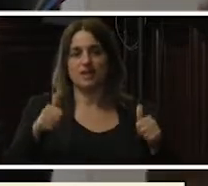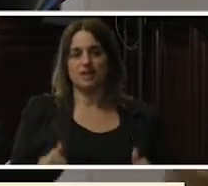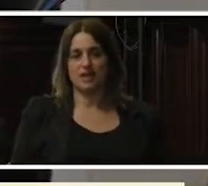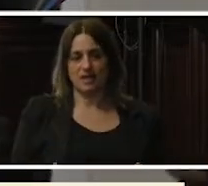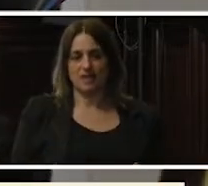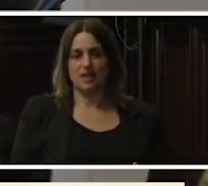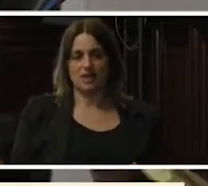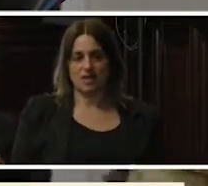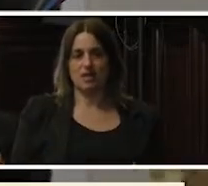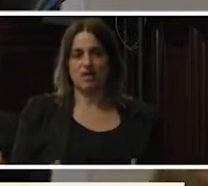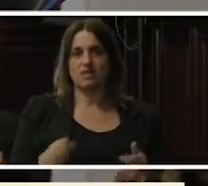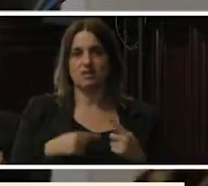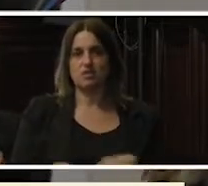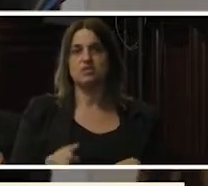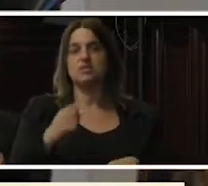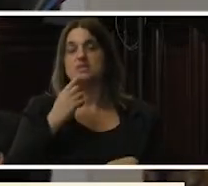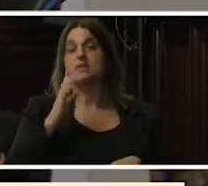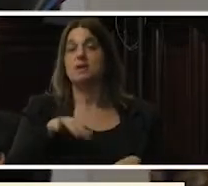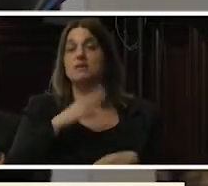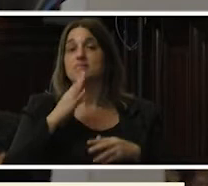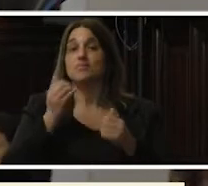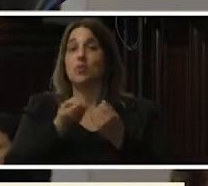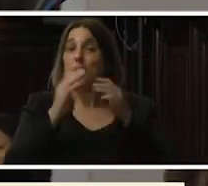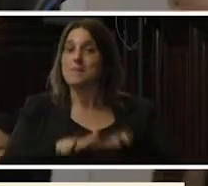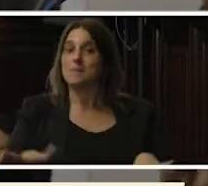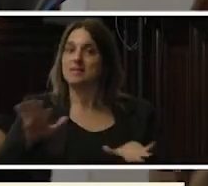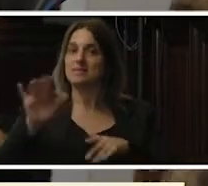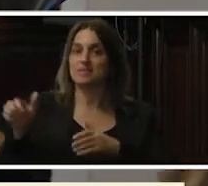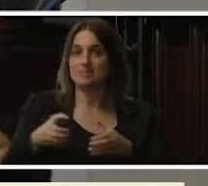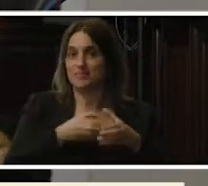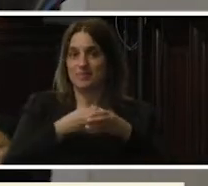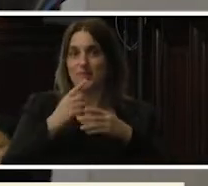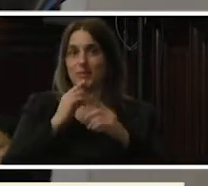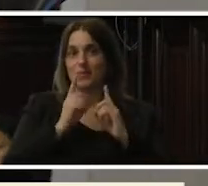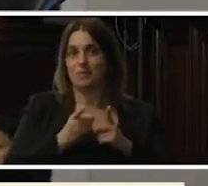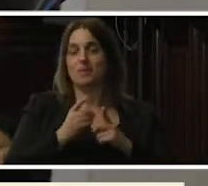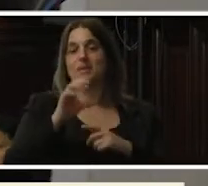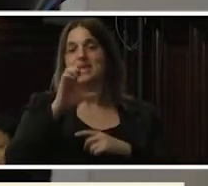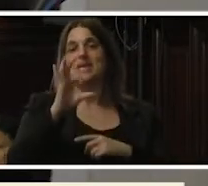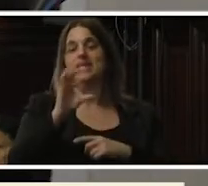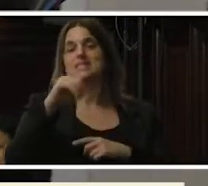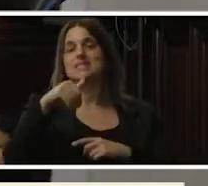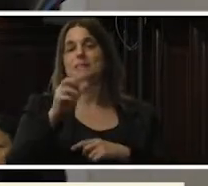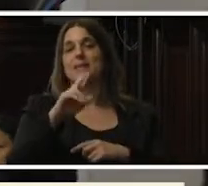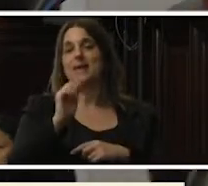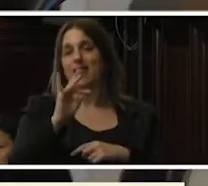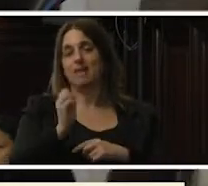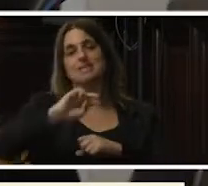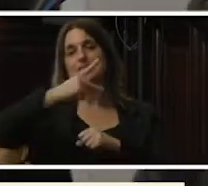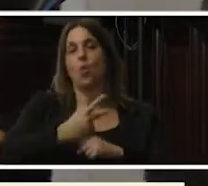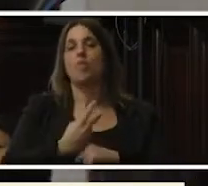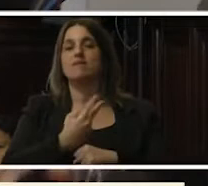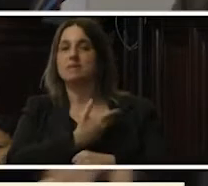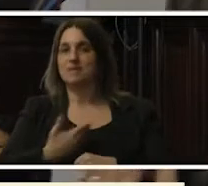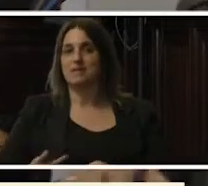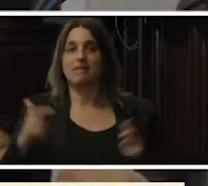Bueno, se ha sumado también a la mesa la comisionada Esmeralda Rosemena de Troitiño, segunda vicepresidenta de la